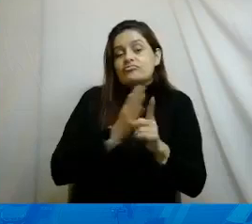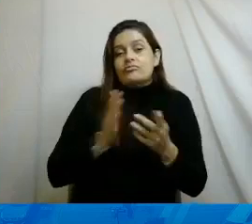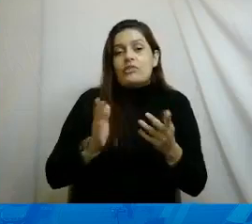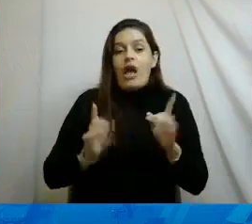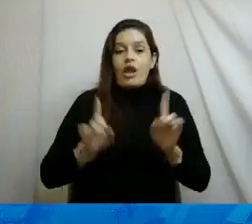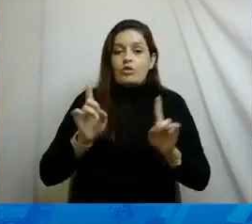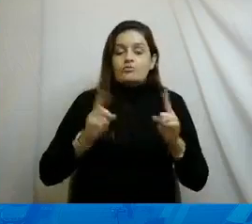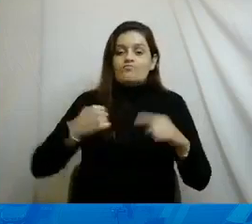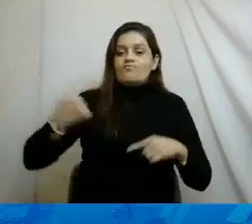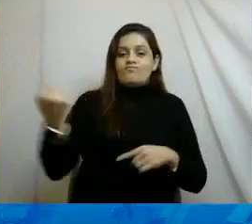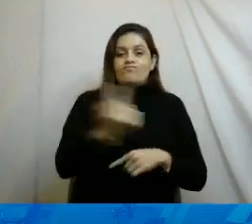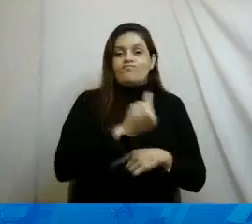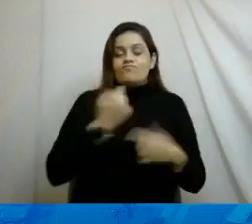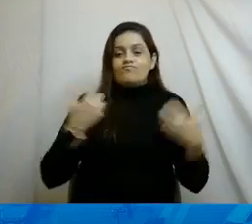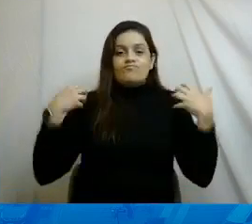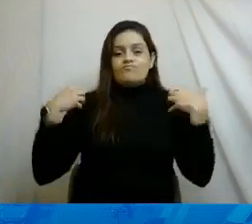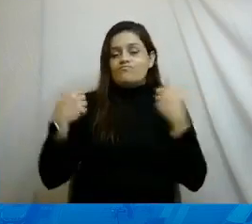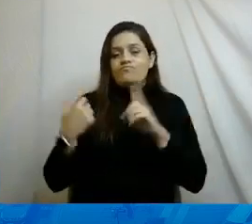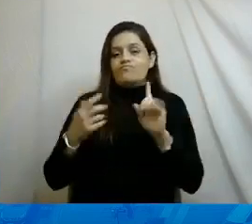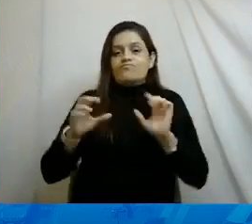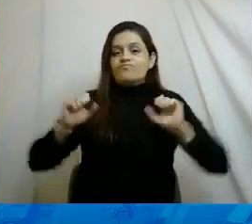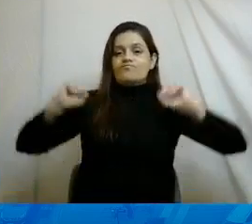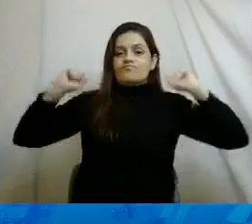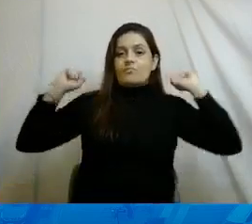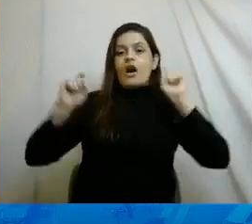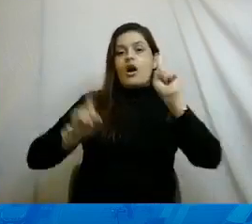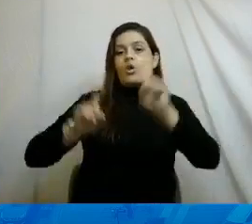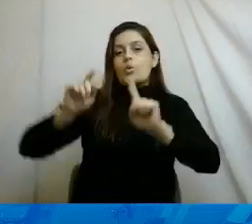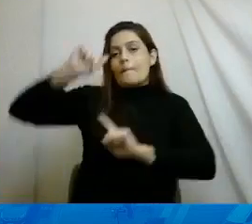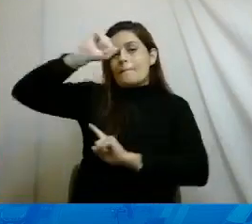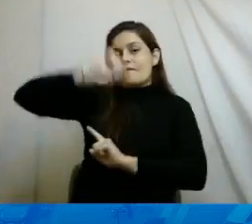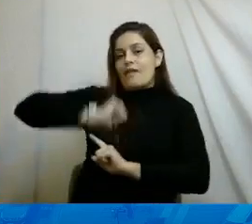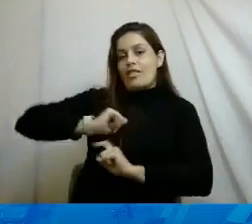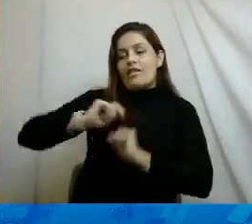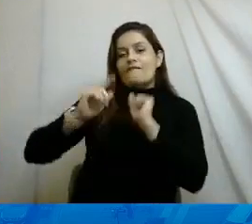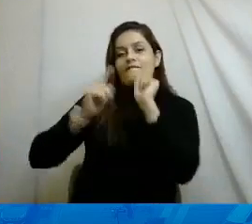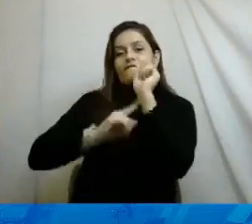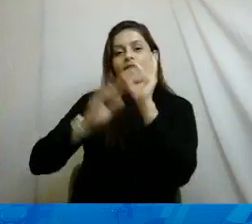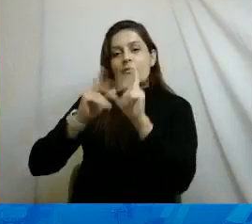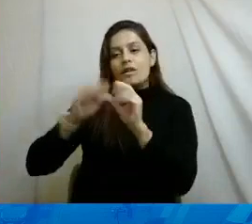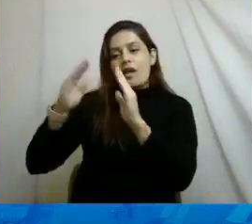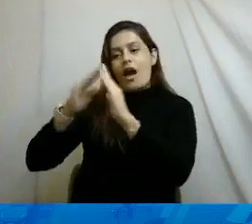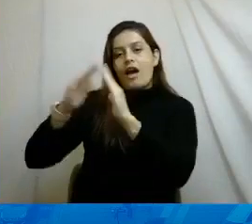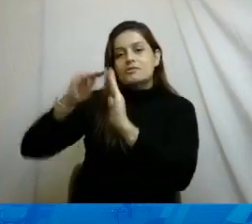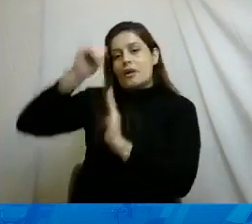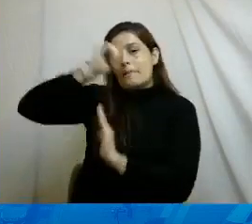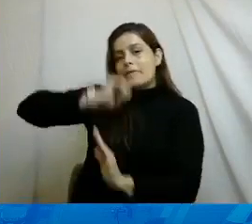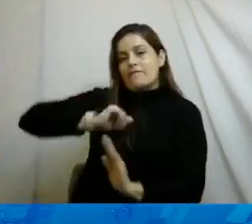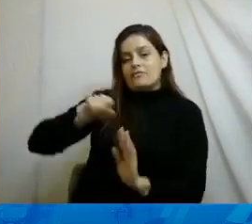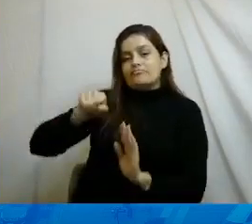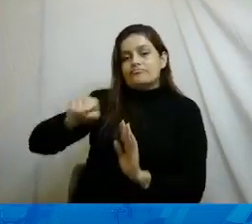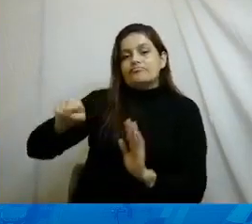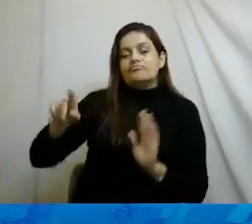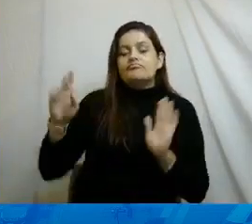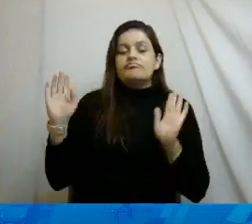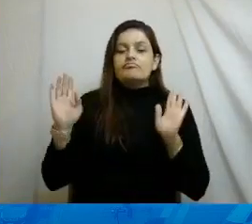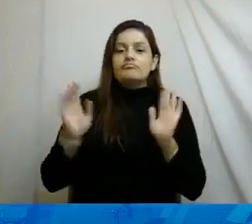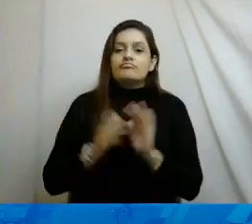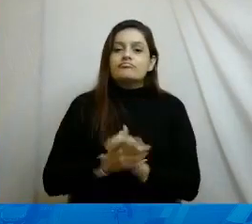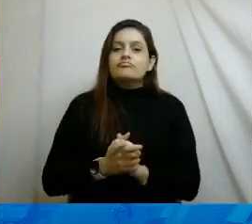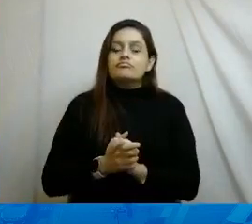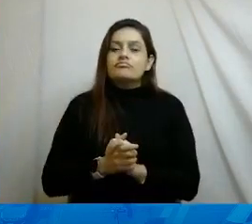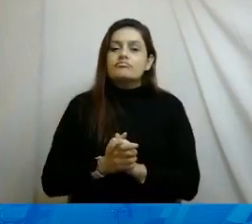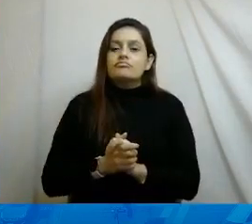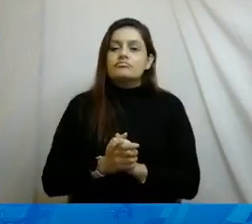nuestras manos, que tienen que ver en el ámbito privado, ¿cierto?, de la familia, en las casas, la vulnerabilidad que se pueda vivir